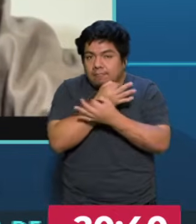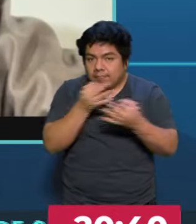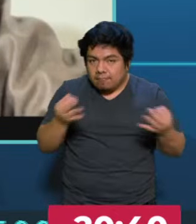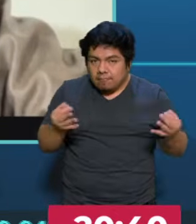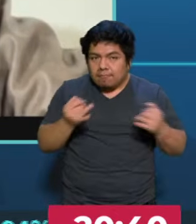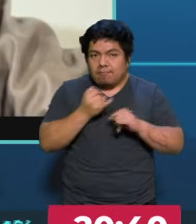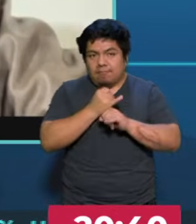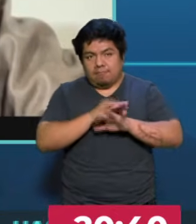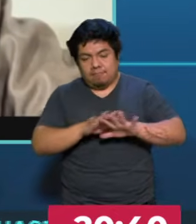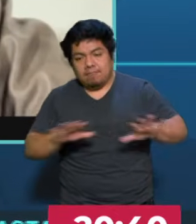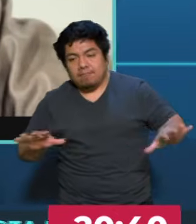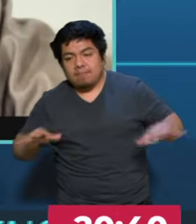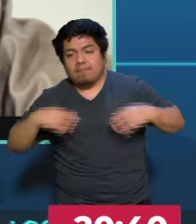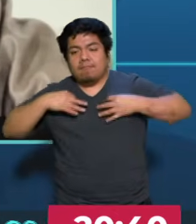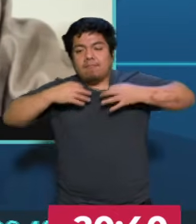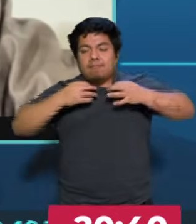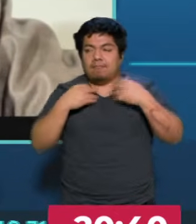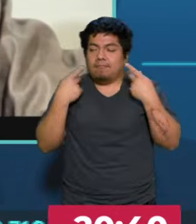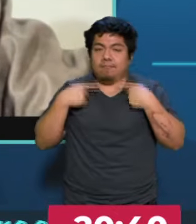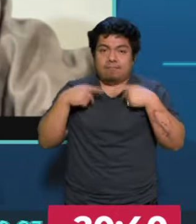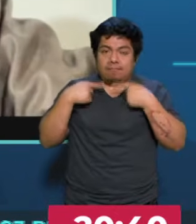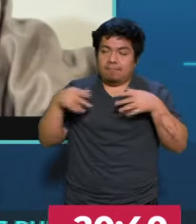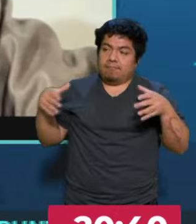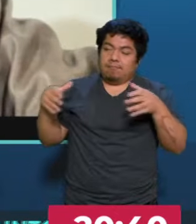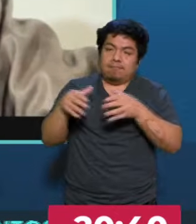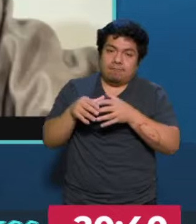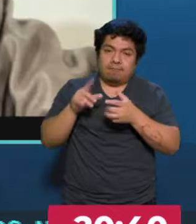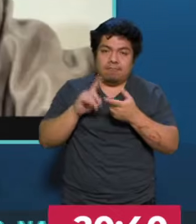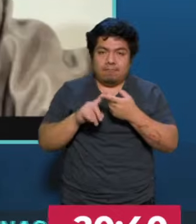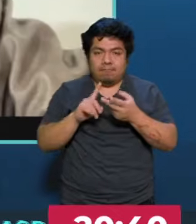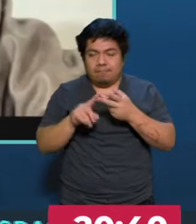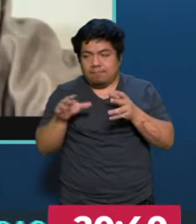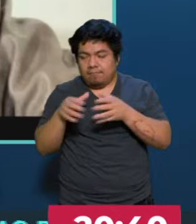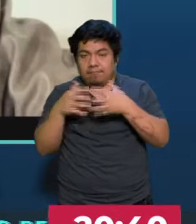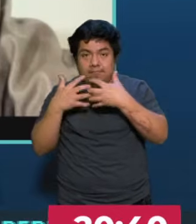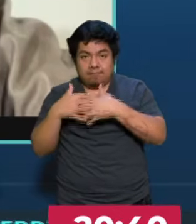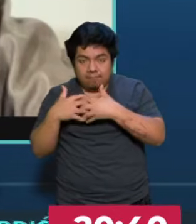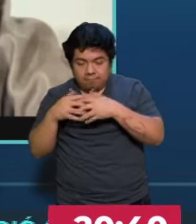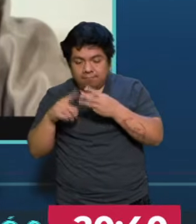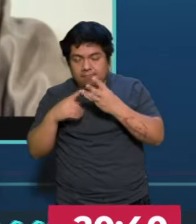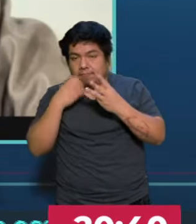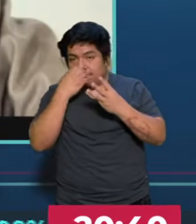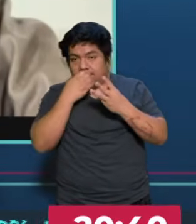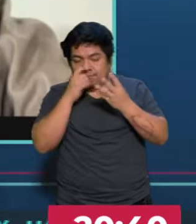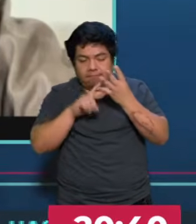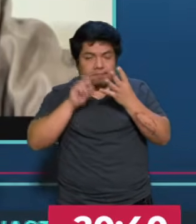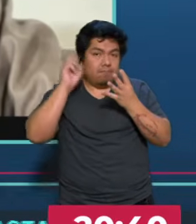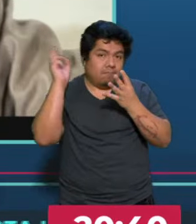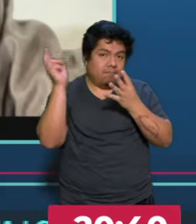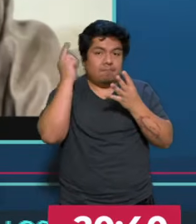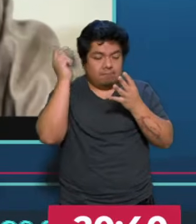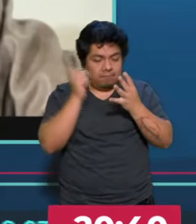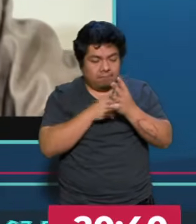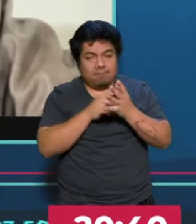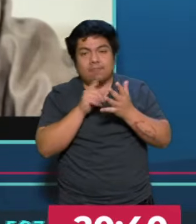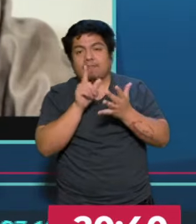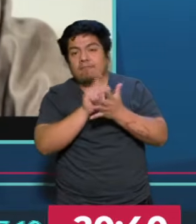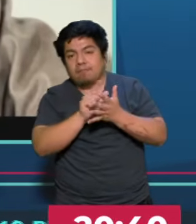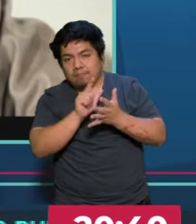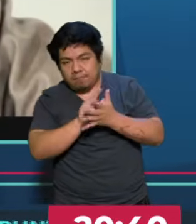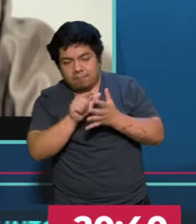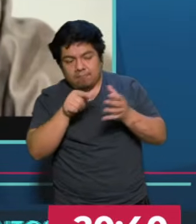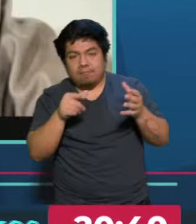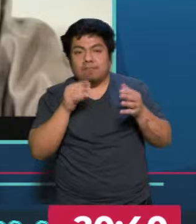trabajado mucho con segmentos de la sociedad civil, con cúpulas empresariales, con escuelas, con universidades, con legisladores, con los